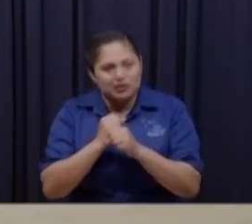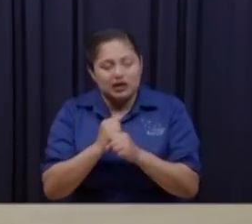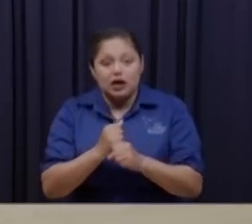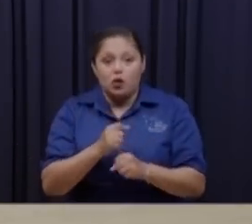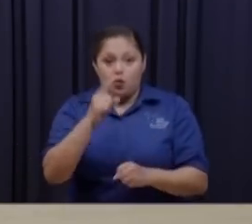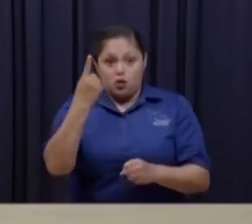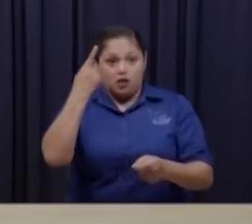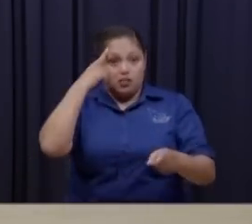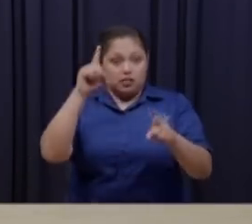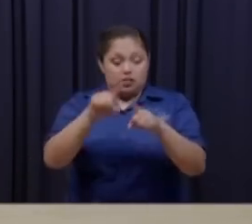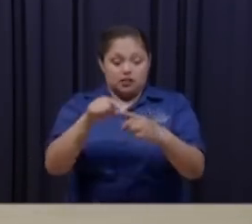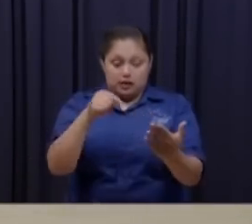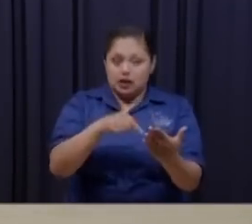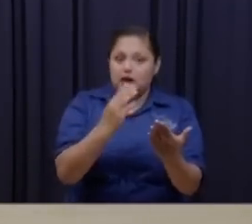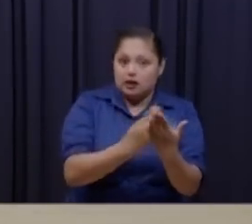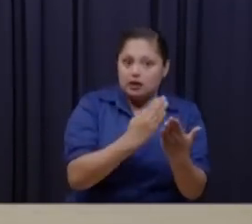dice,